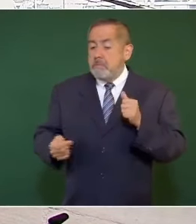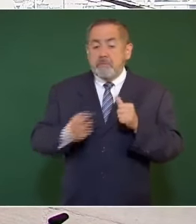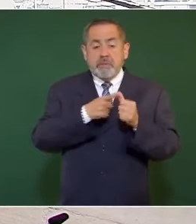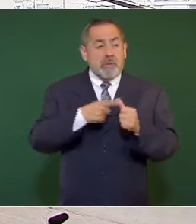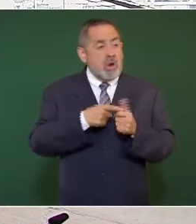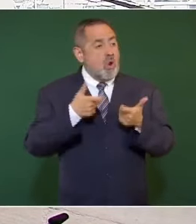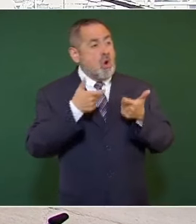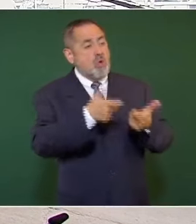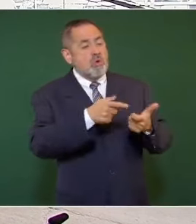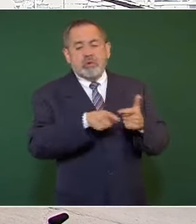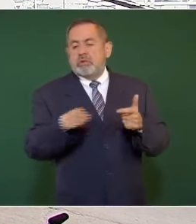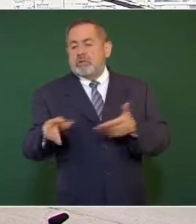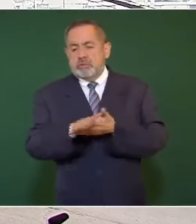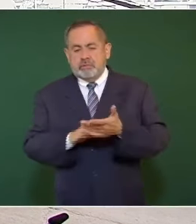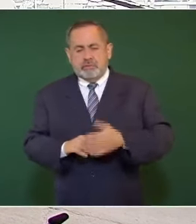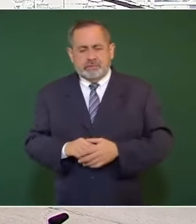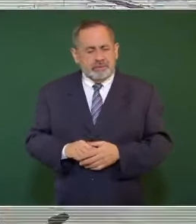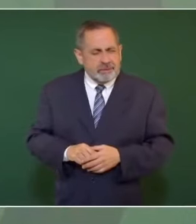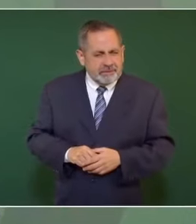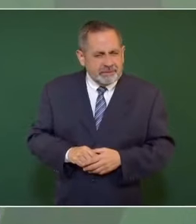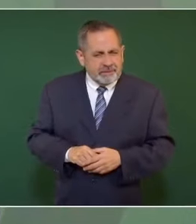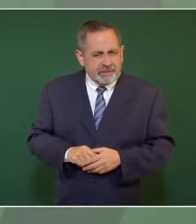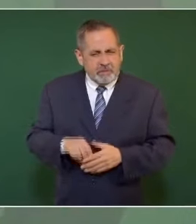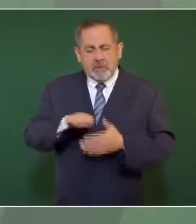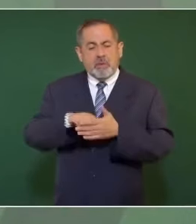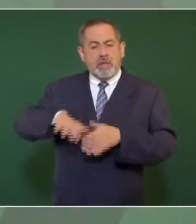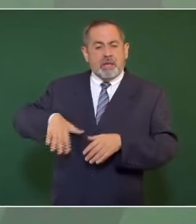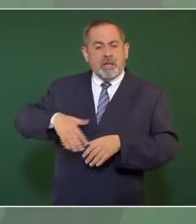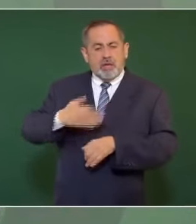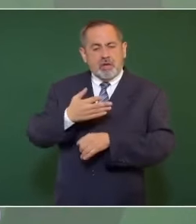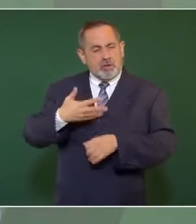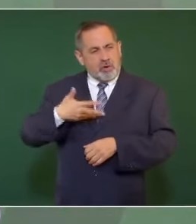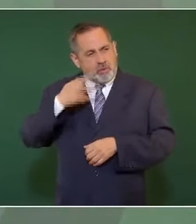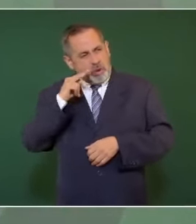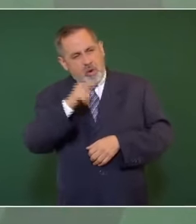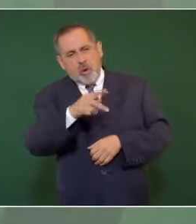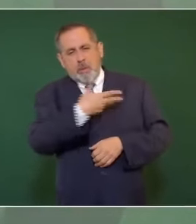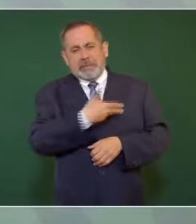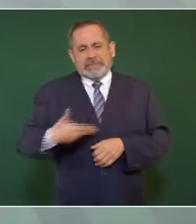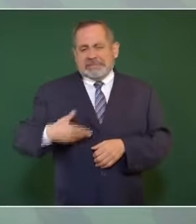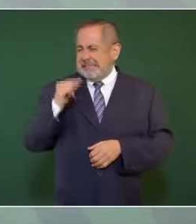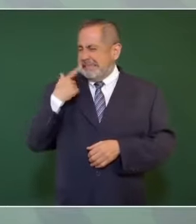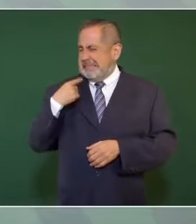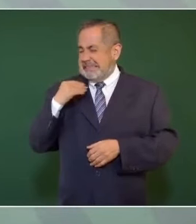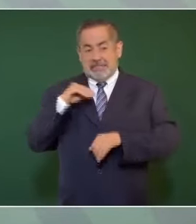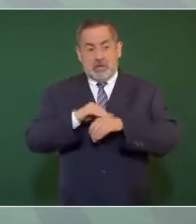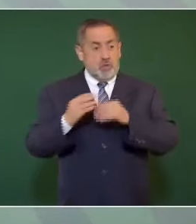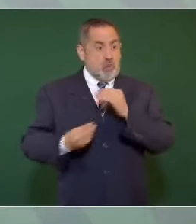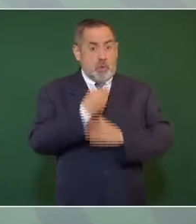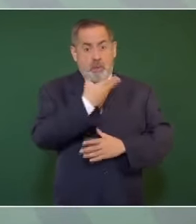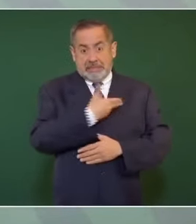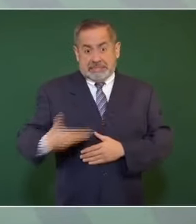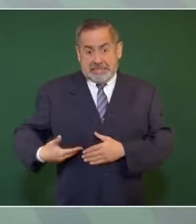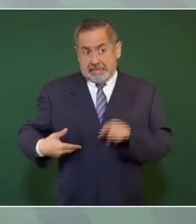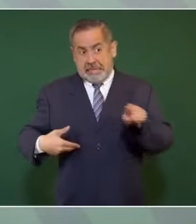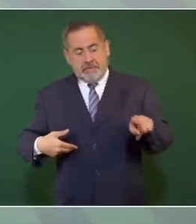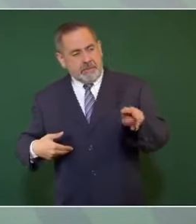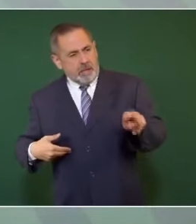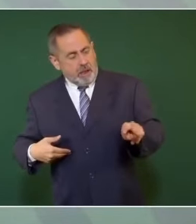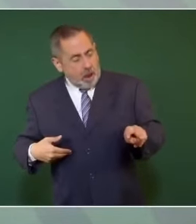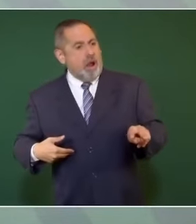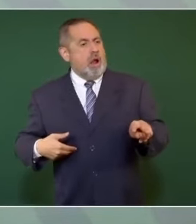Estoy viendo un presidente que está llegando y que ya convirtió